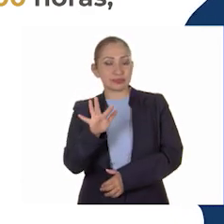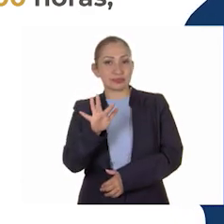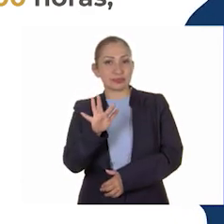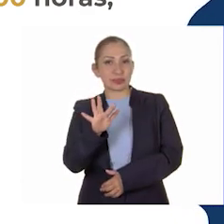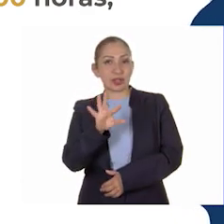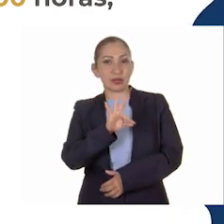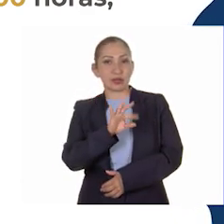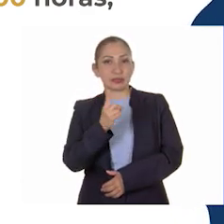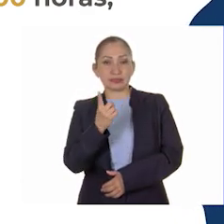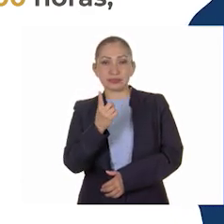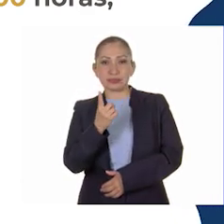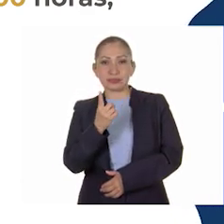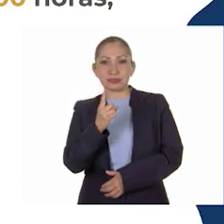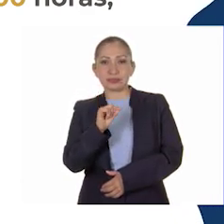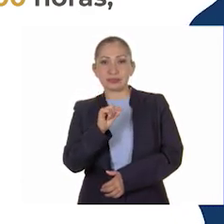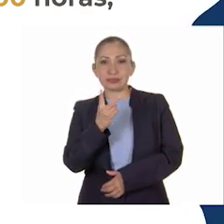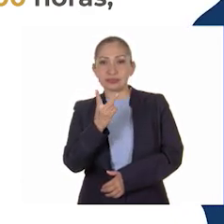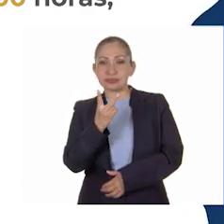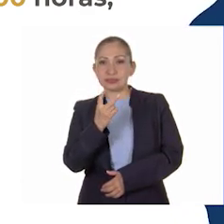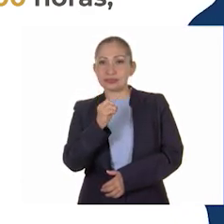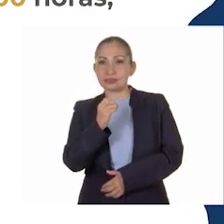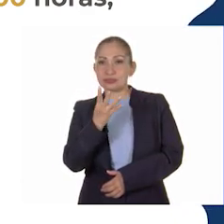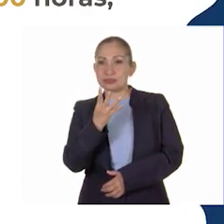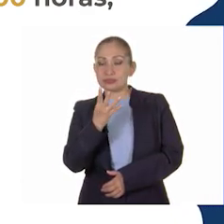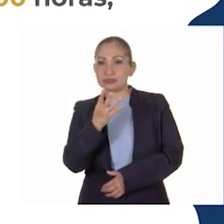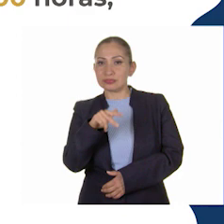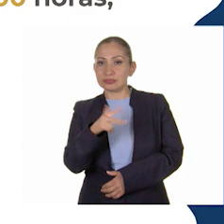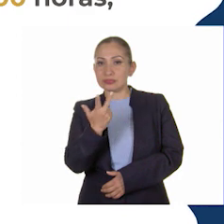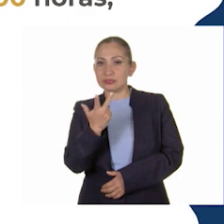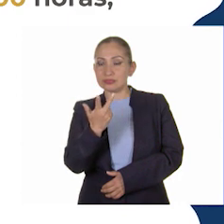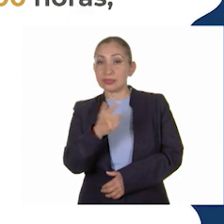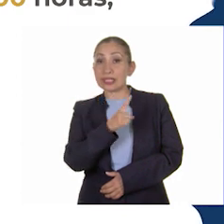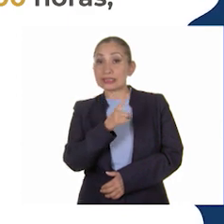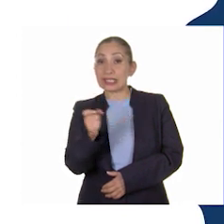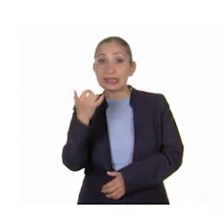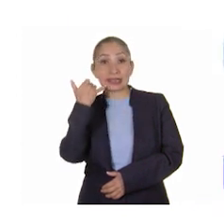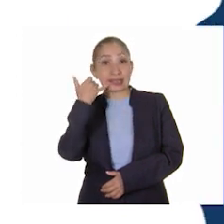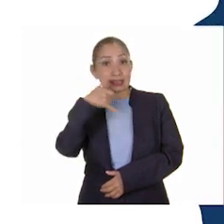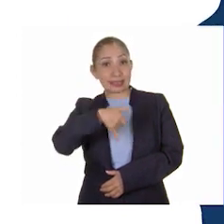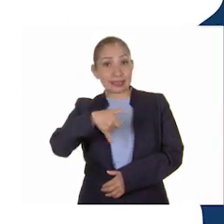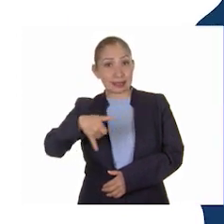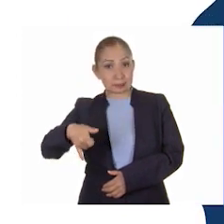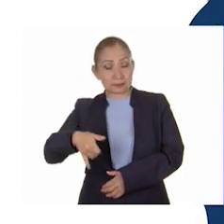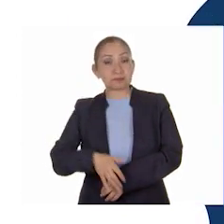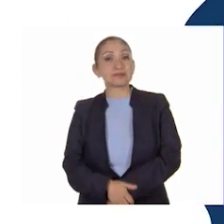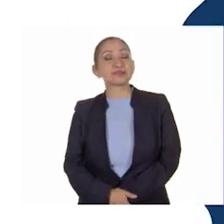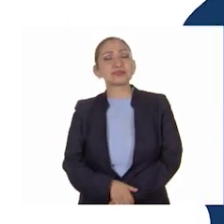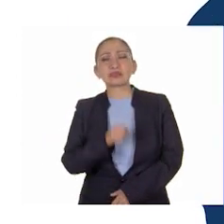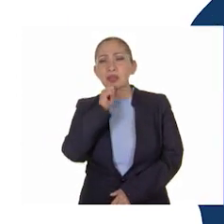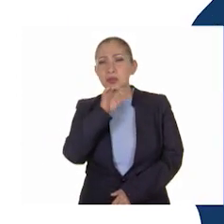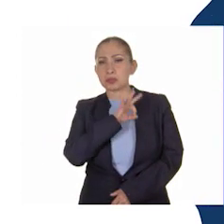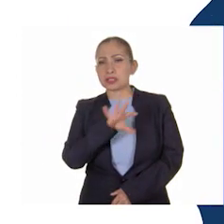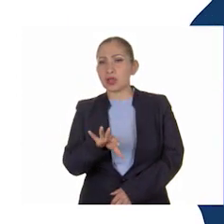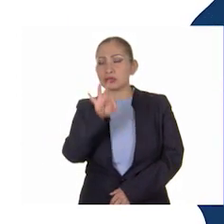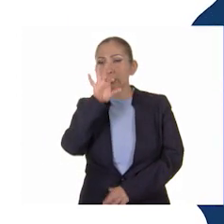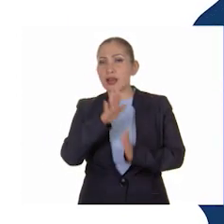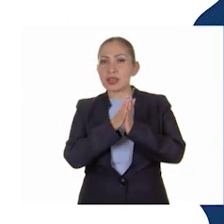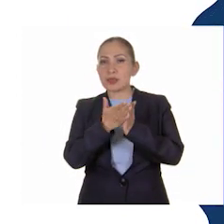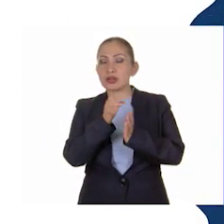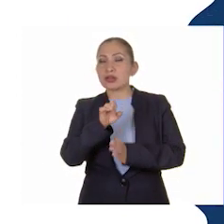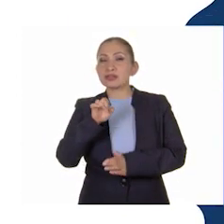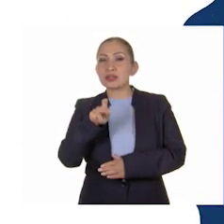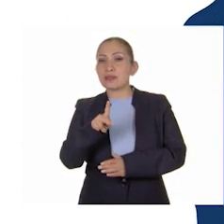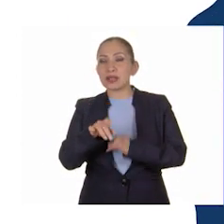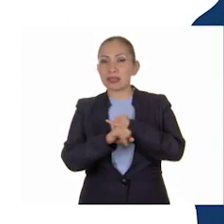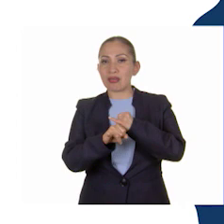55 41 72 04 13, con 100 líneas. También puedes encontrar los libros de texto